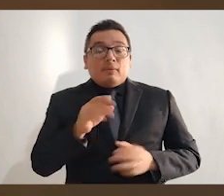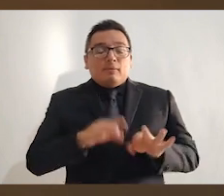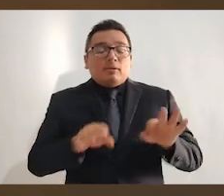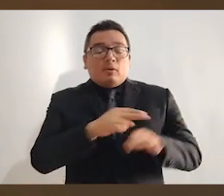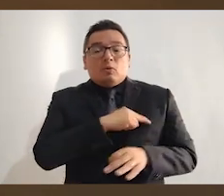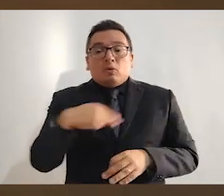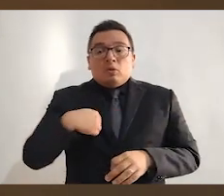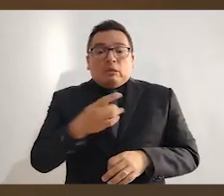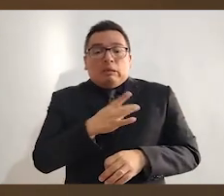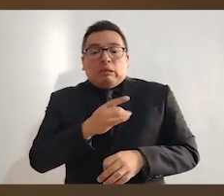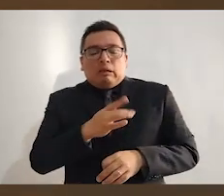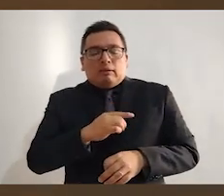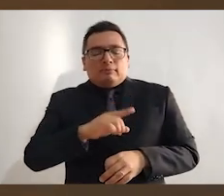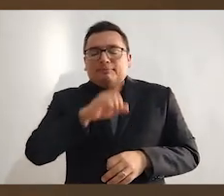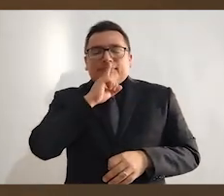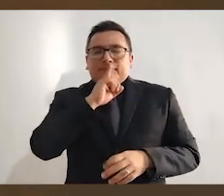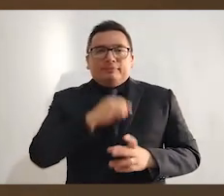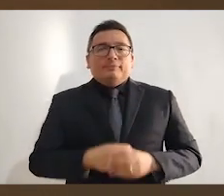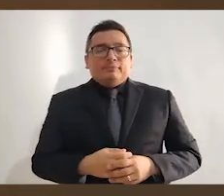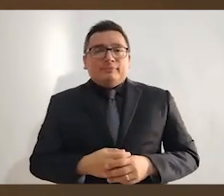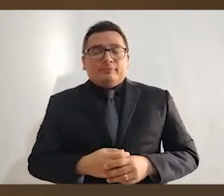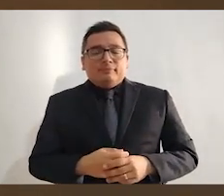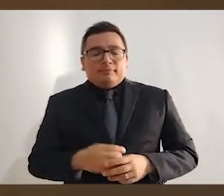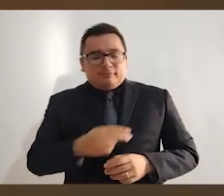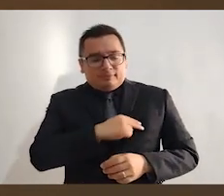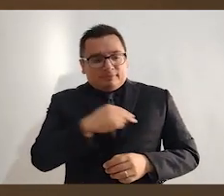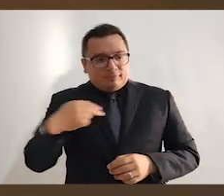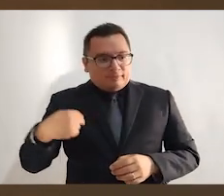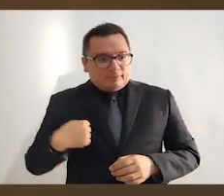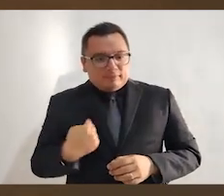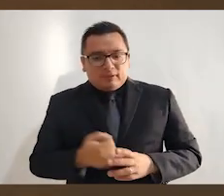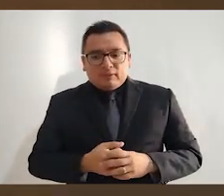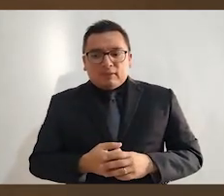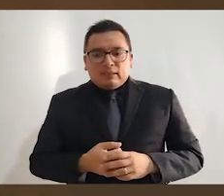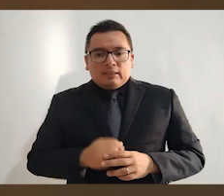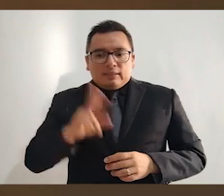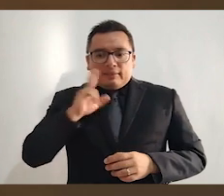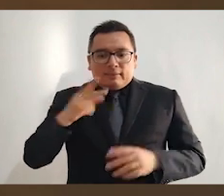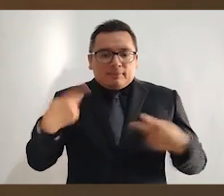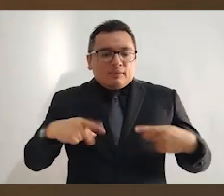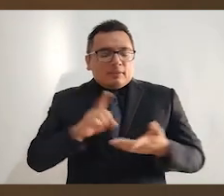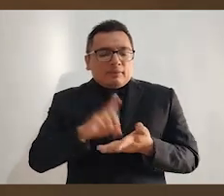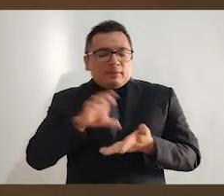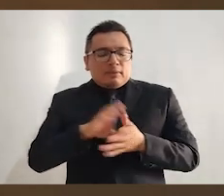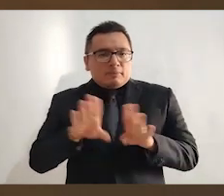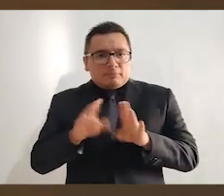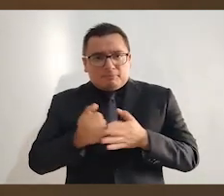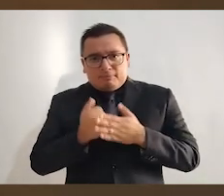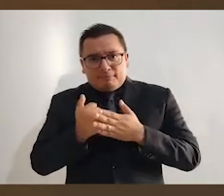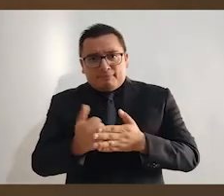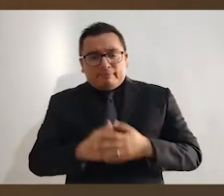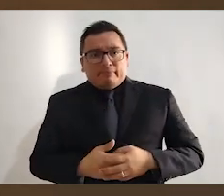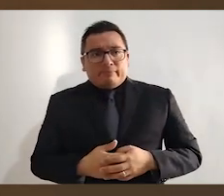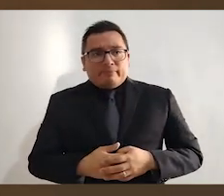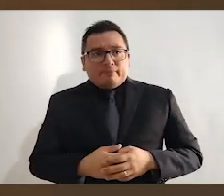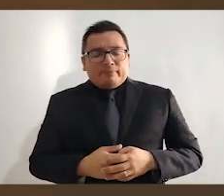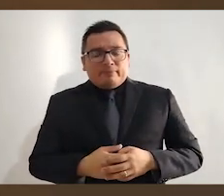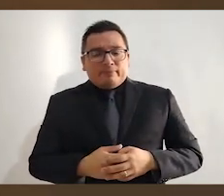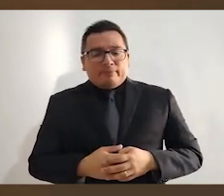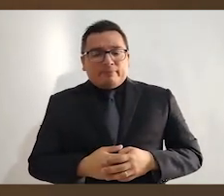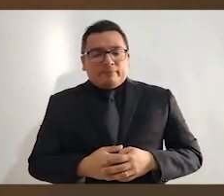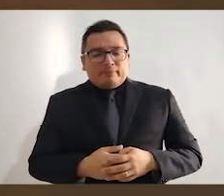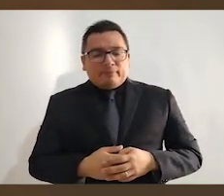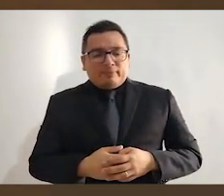miedo, perder es la ignorancia, no sé cómo atender a una persona con discapacidad. Entonces,